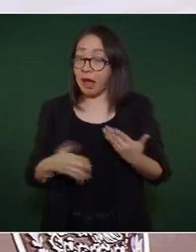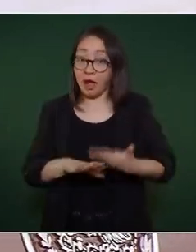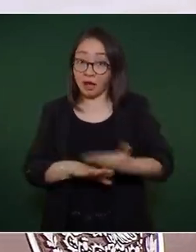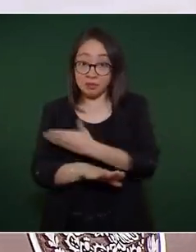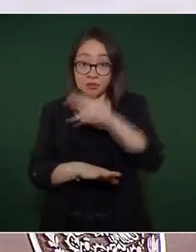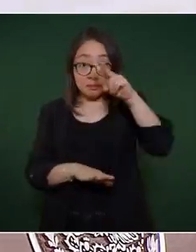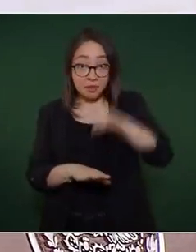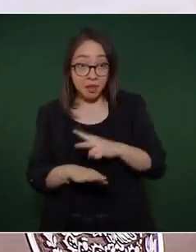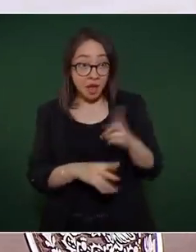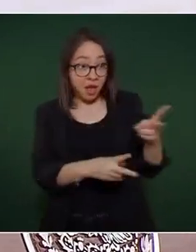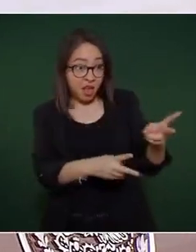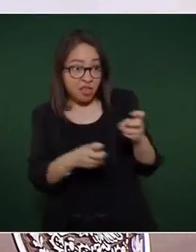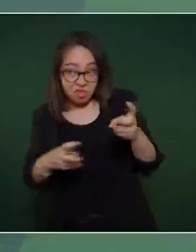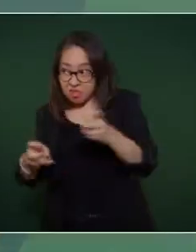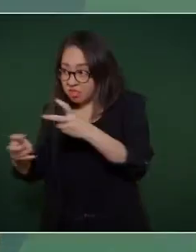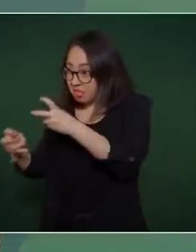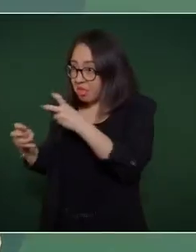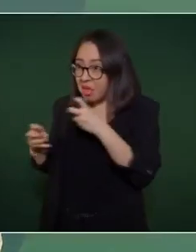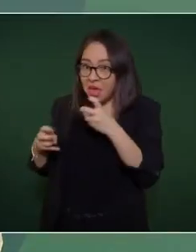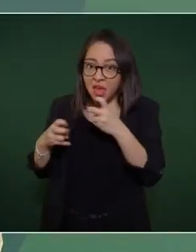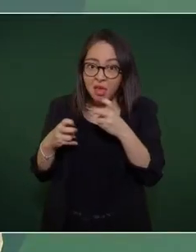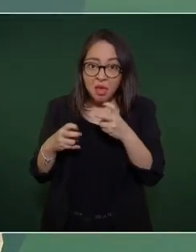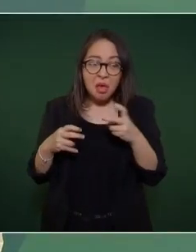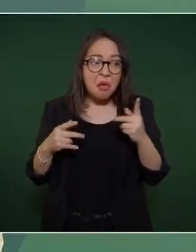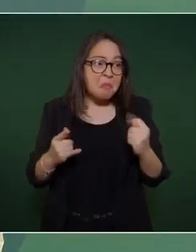perdían su respetabilidad.